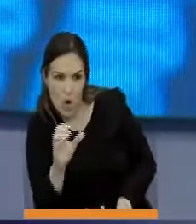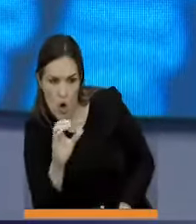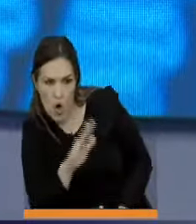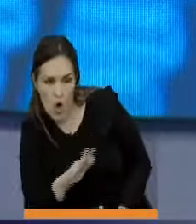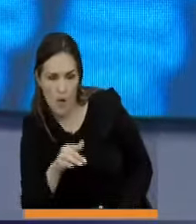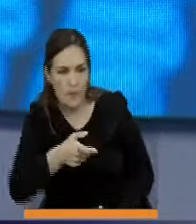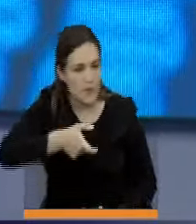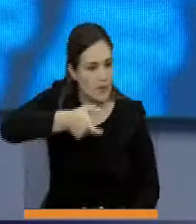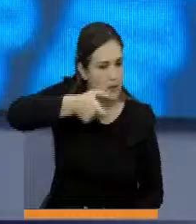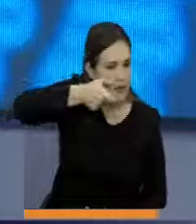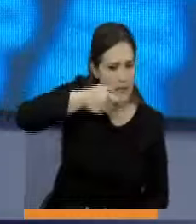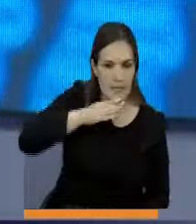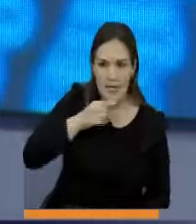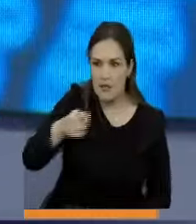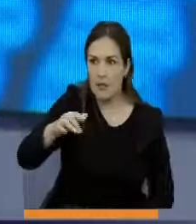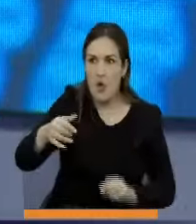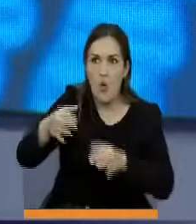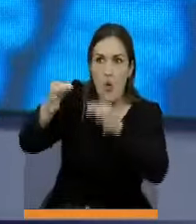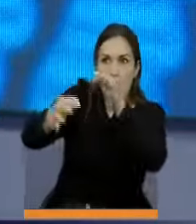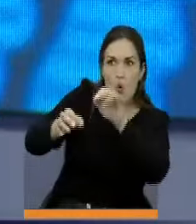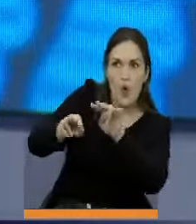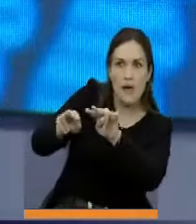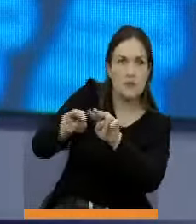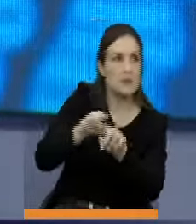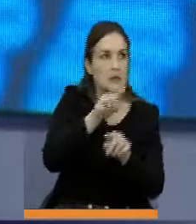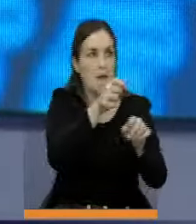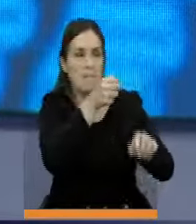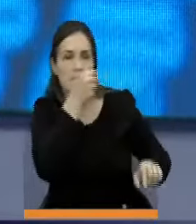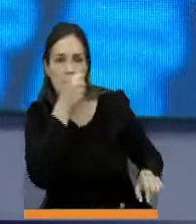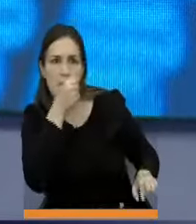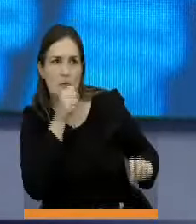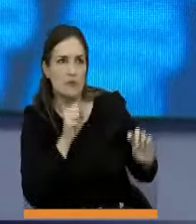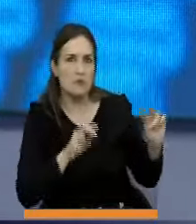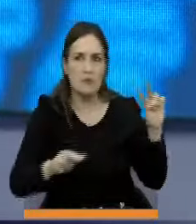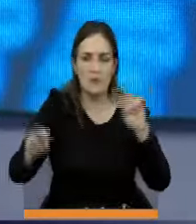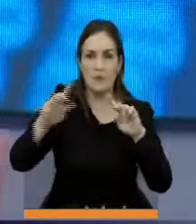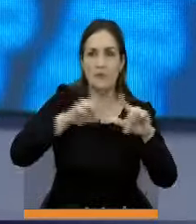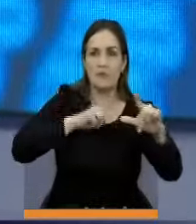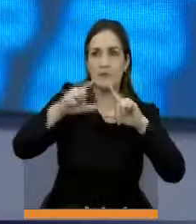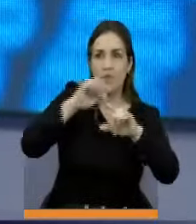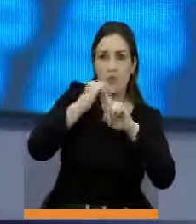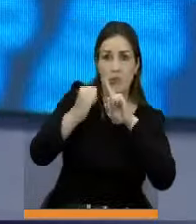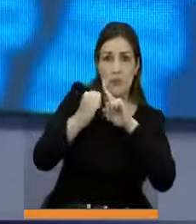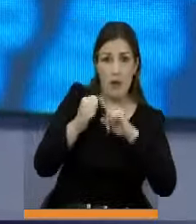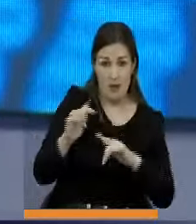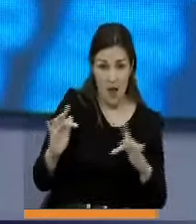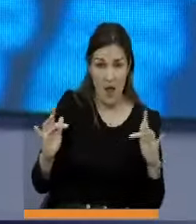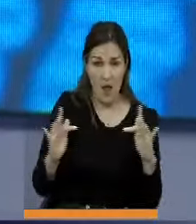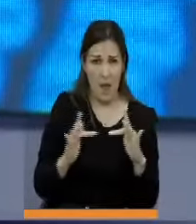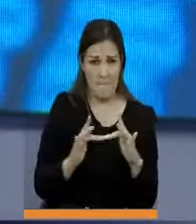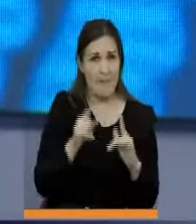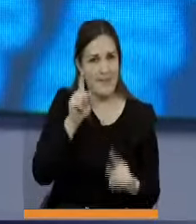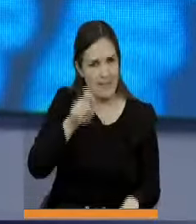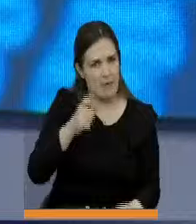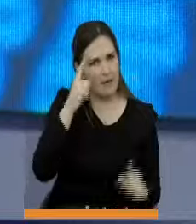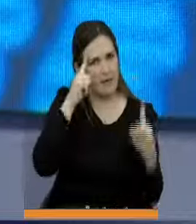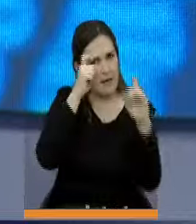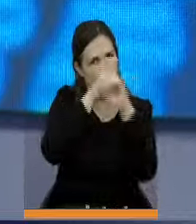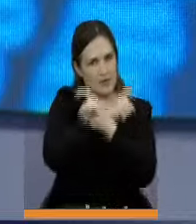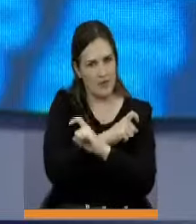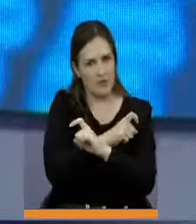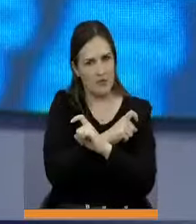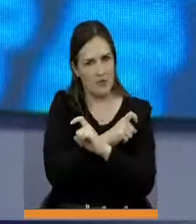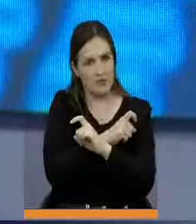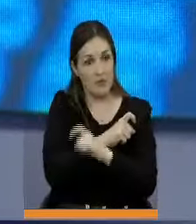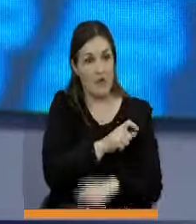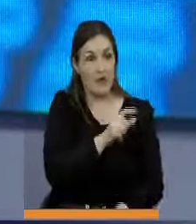vigilando y escuchando a las cortes, a los periodistas, a los líderes y lideresas sociales que muchos han desaparecido. Entonces lo que viene con